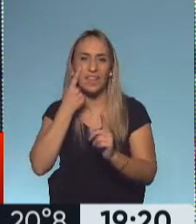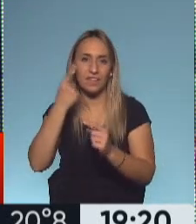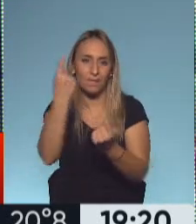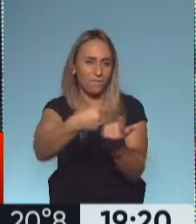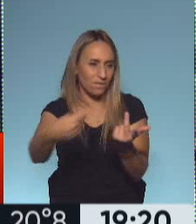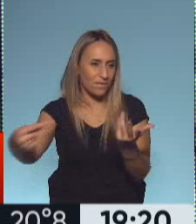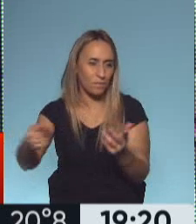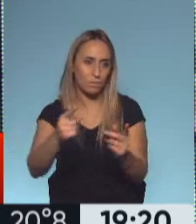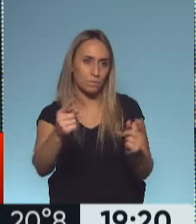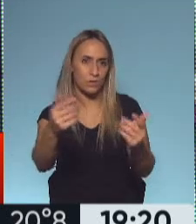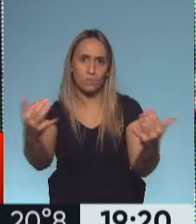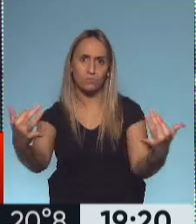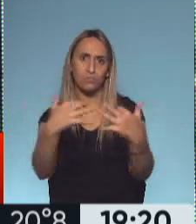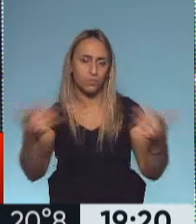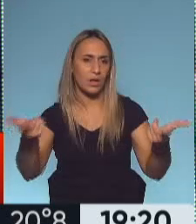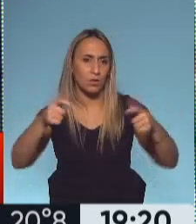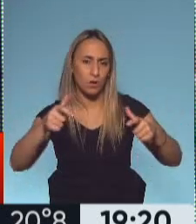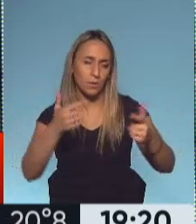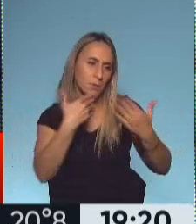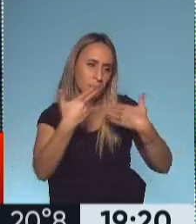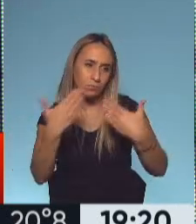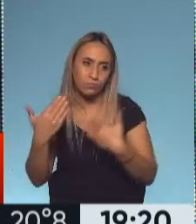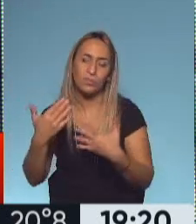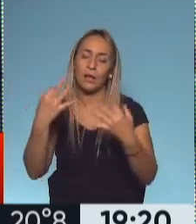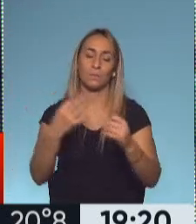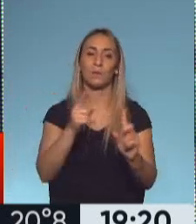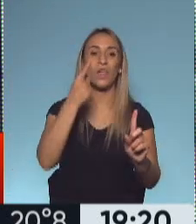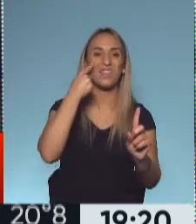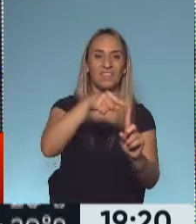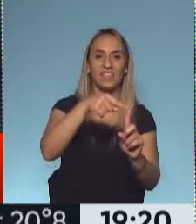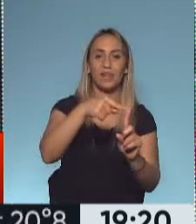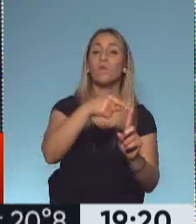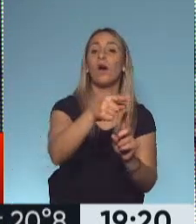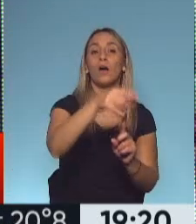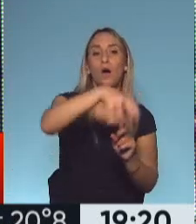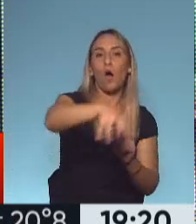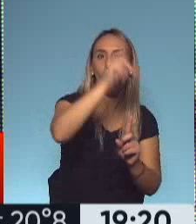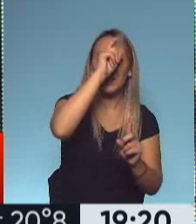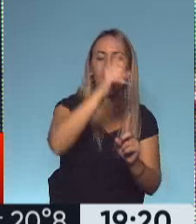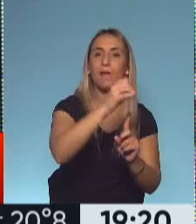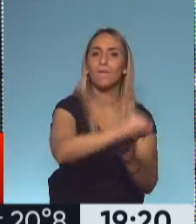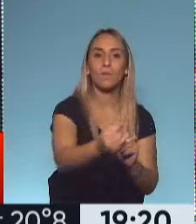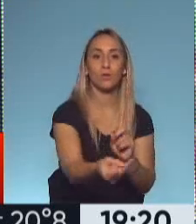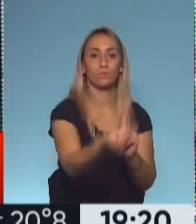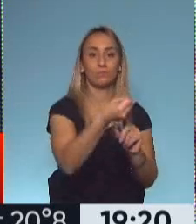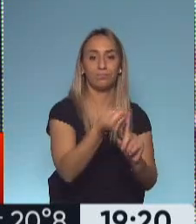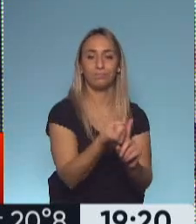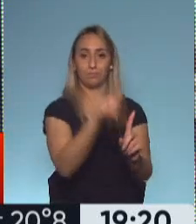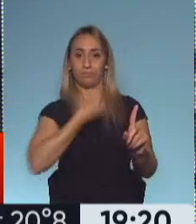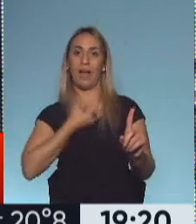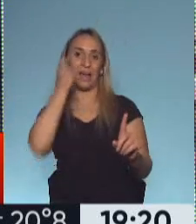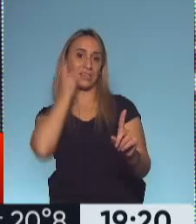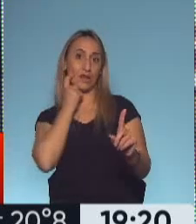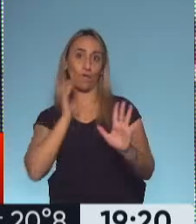cierre. Evidentemente también le llegan a ellos las informaciones de cómo están los centros de salud. Yo te agrego una reflexión más después de escuchar a